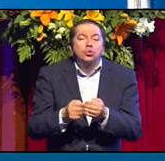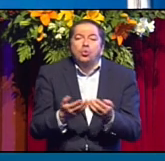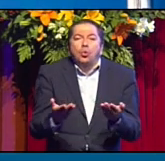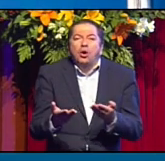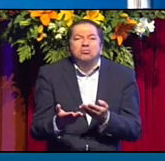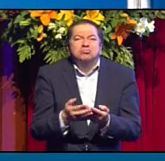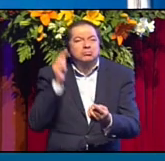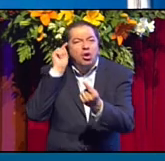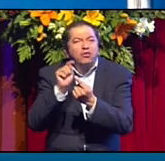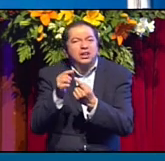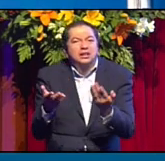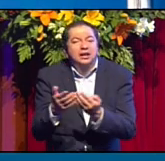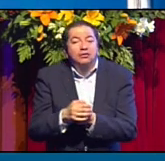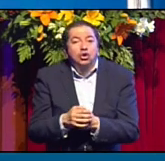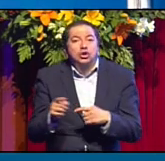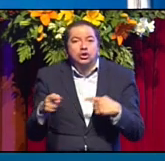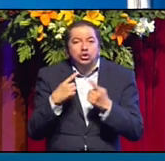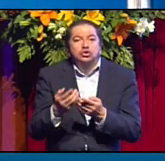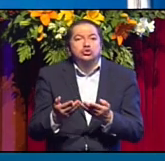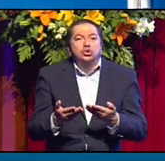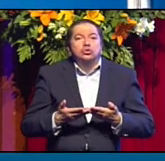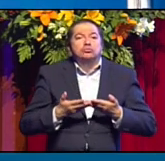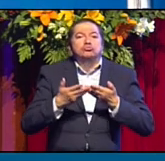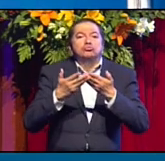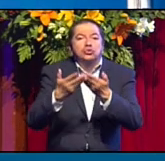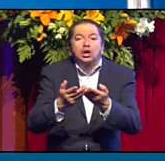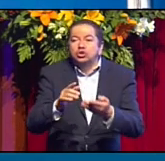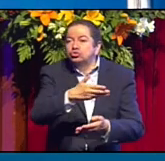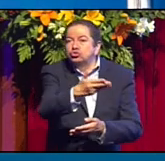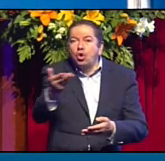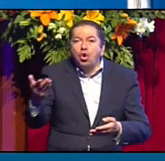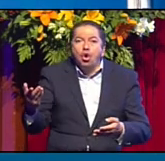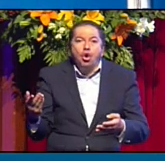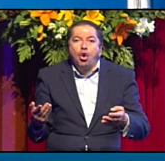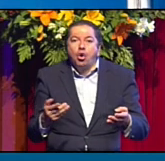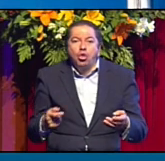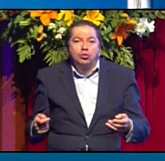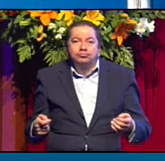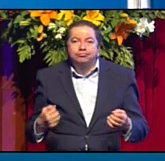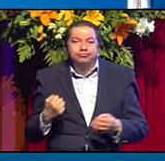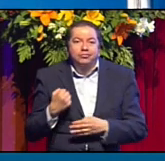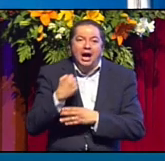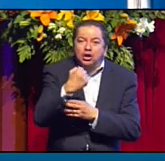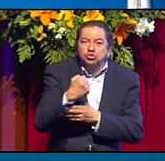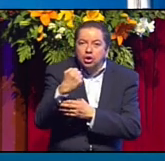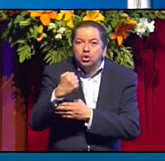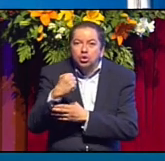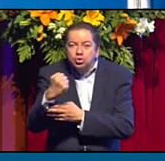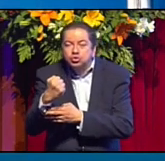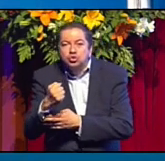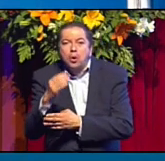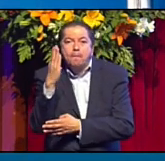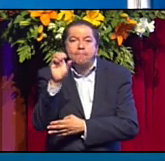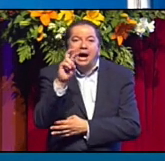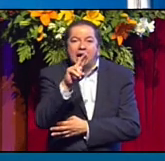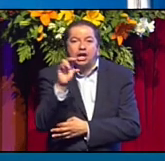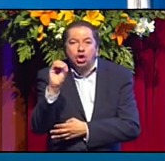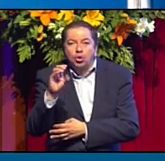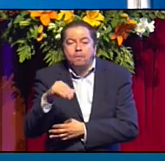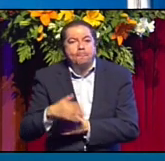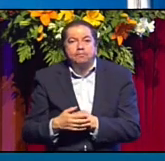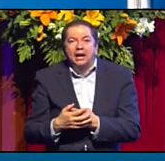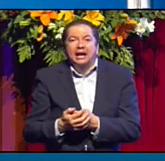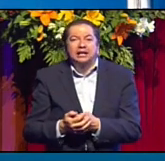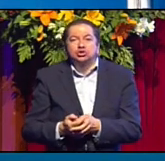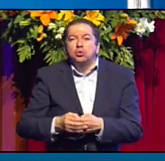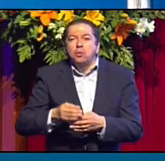Barrio? Que llegamos a intervenir todos los actores llegamos a intervenir un barrio, para que sea un barrio de verdad,